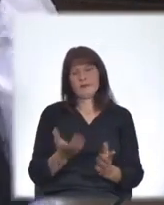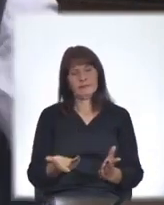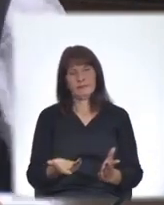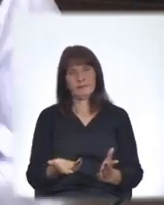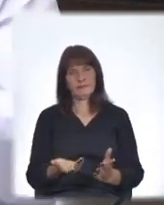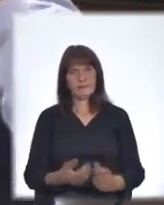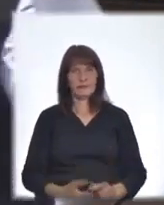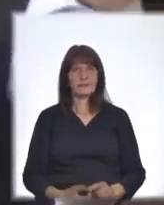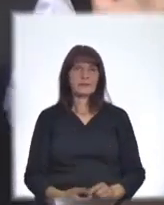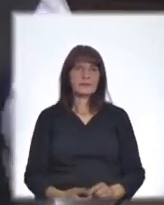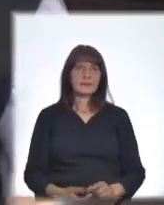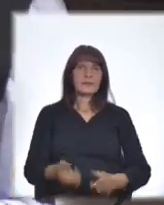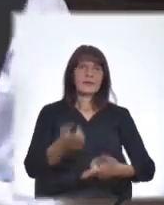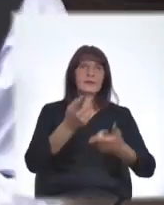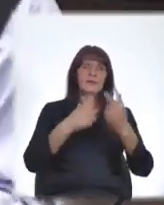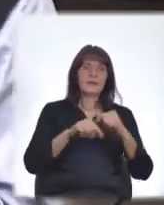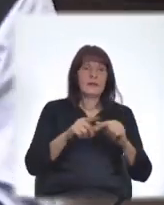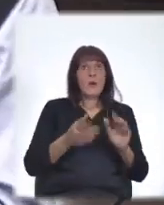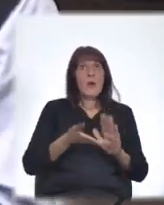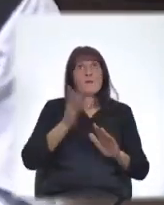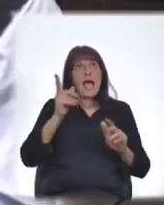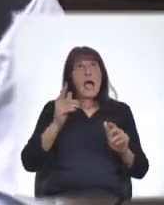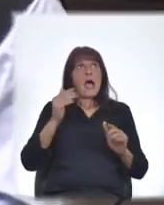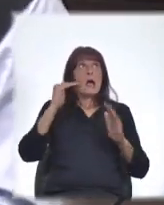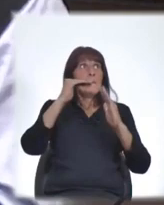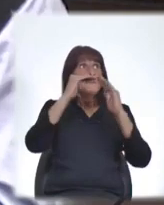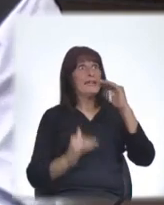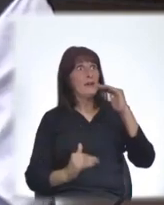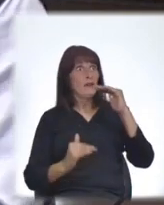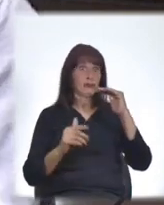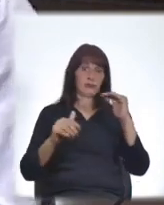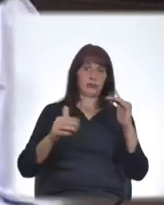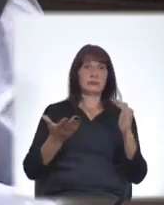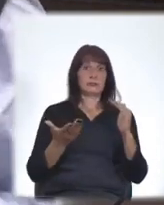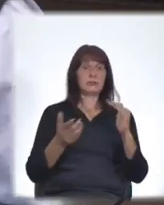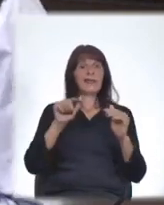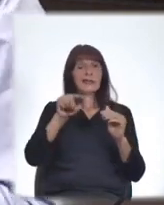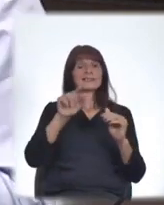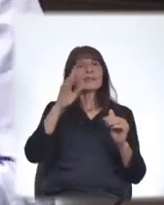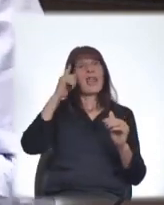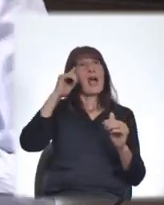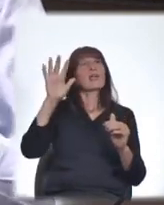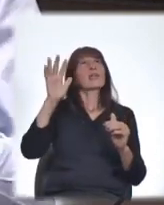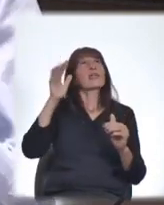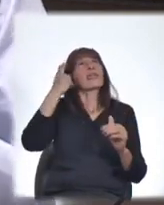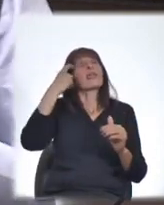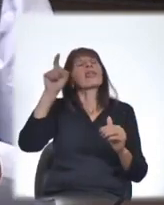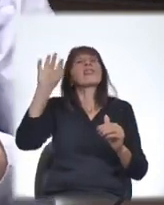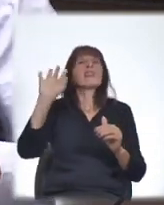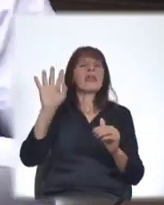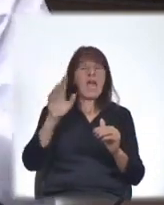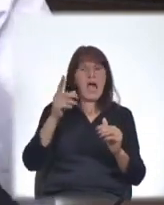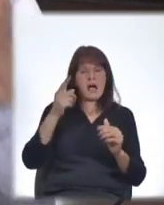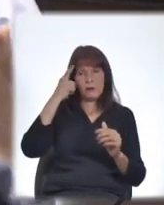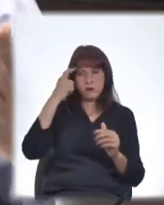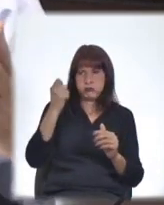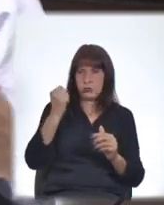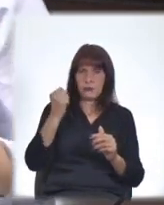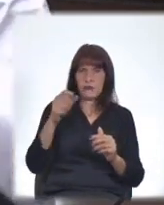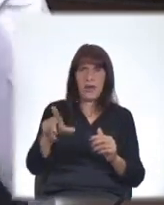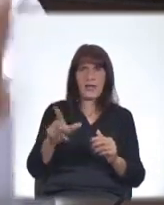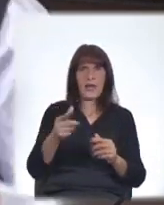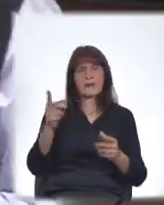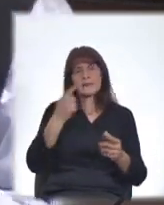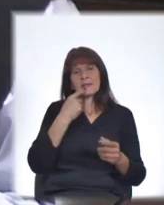Pero además esta base de que vamos a achicar gordura, señor presidente, se basa en esa idea tan porfiada, manida, que por más que se repita